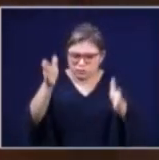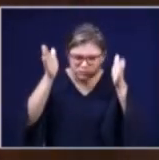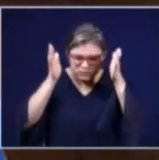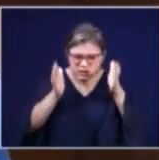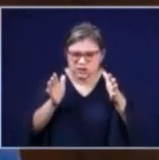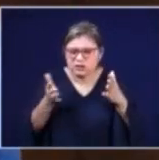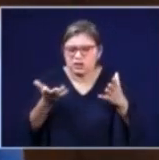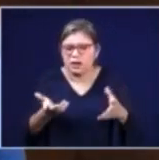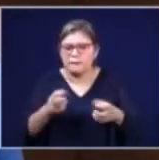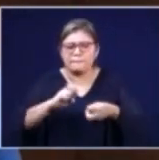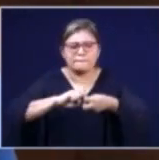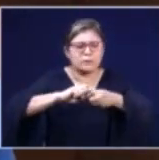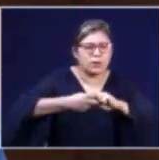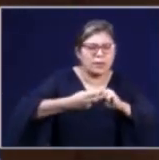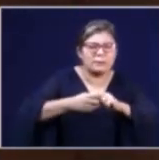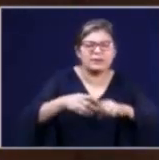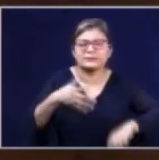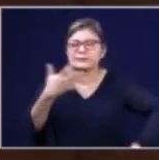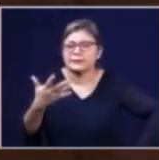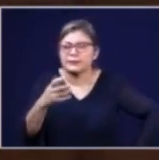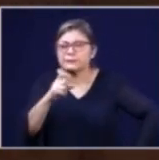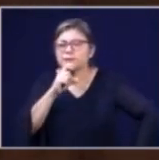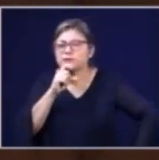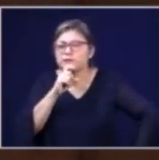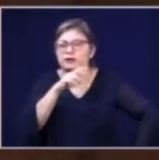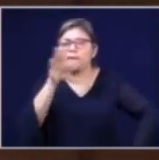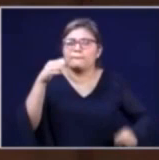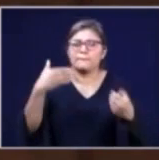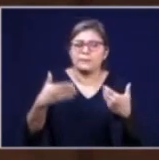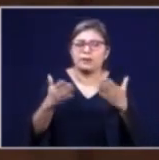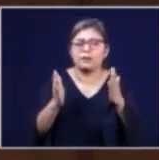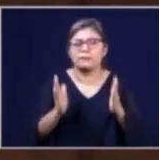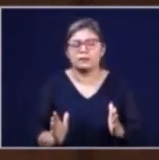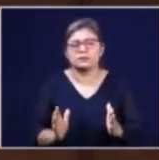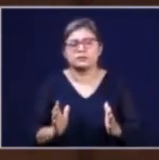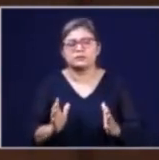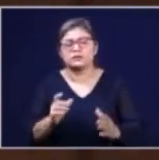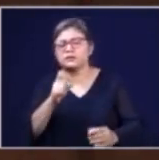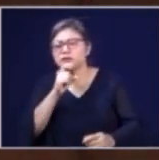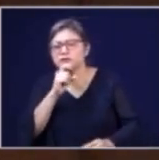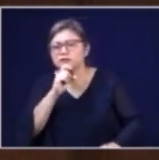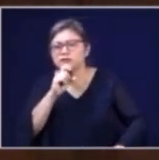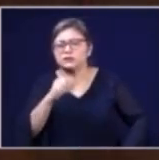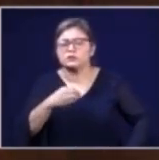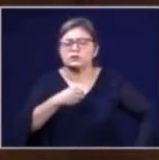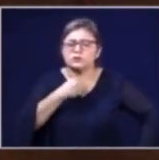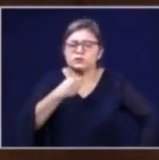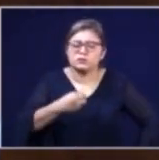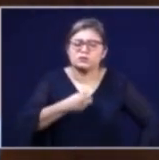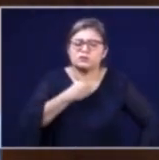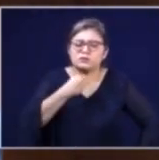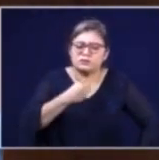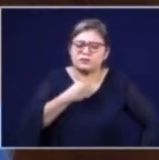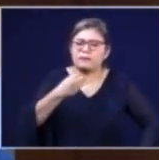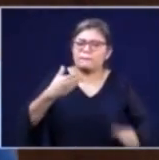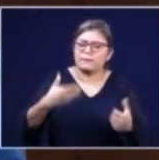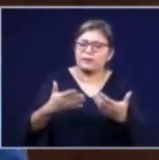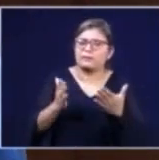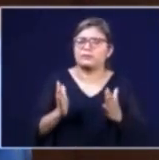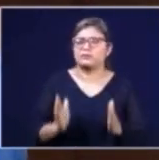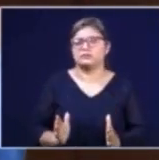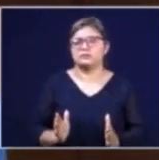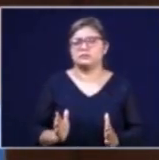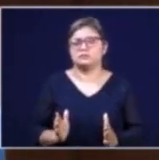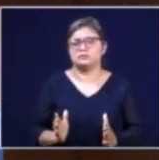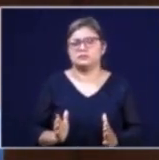diálogo cosas que beneficiaran de forma directa a hombres y mujeres que hoy sufren de nuestro pueblo? Aquí no